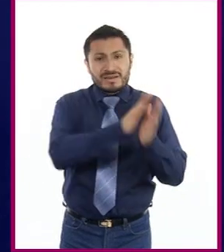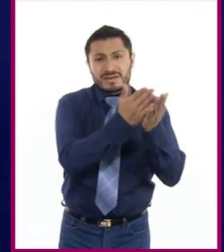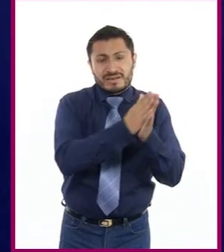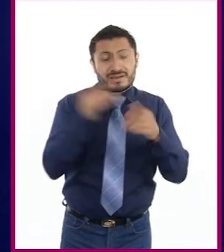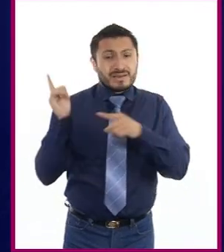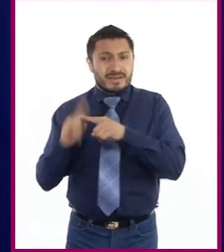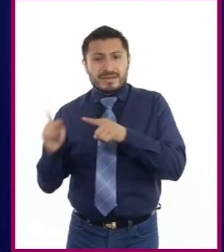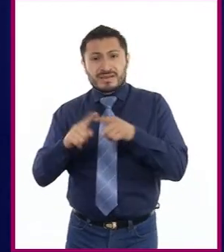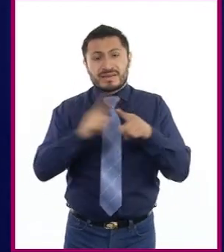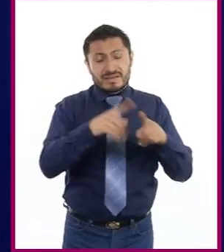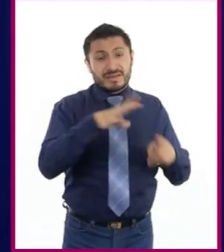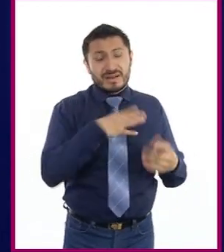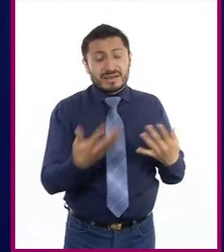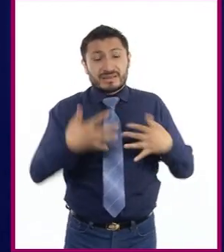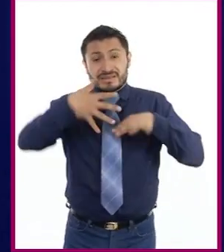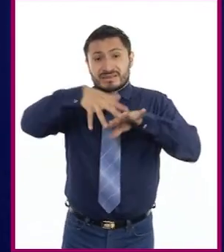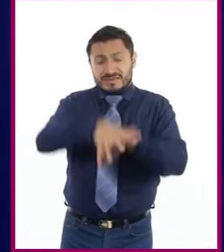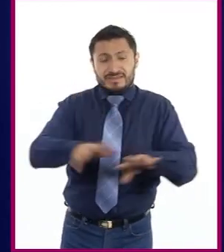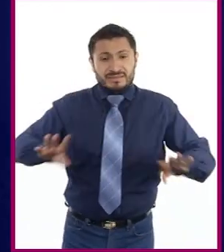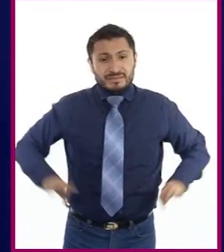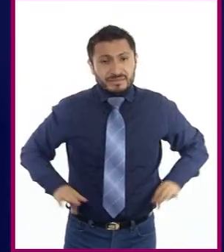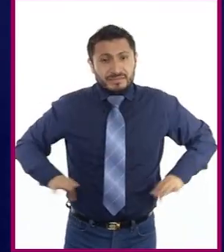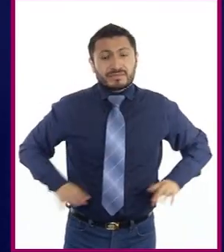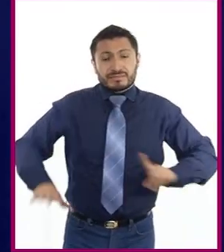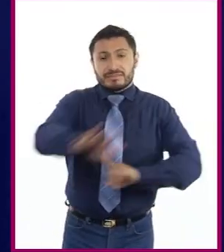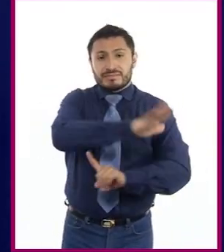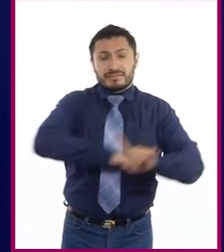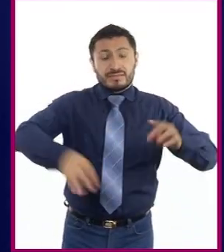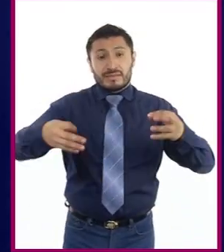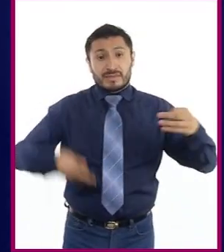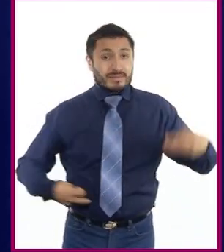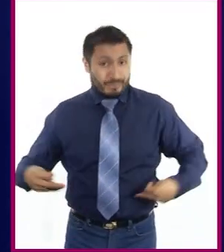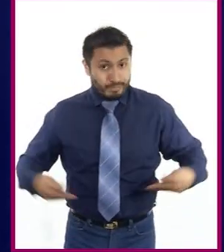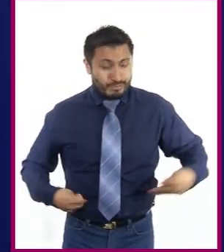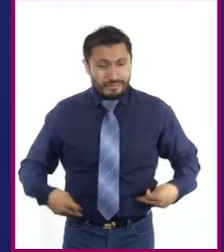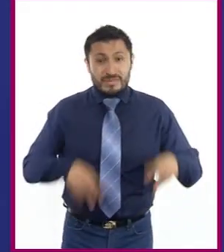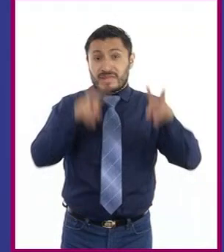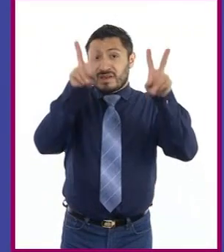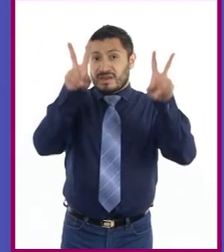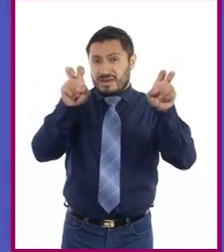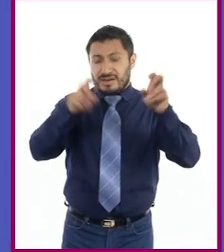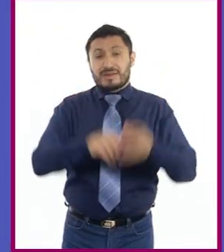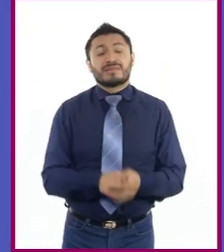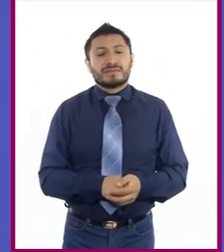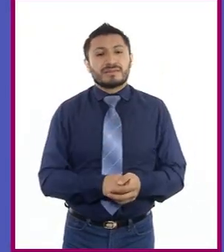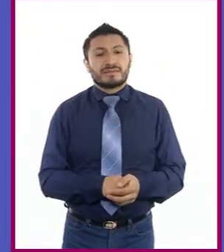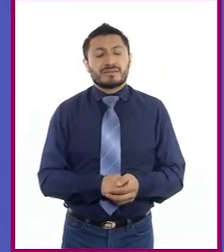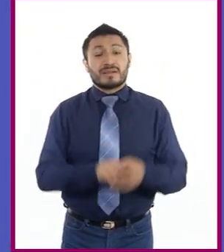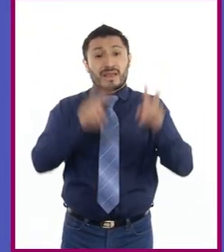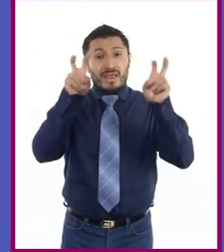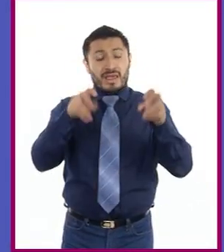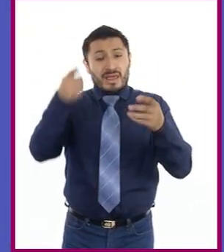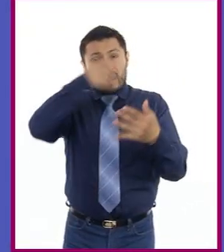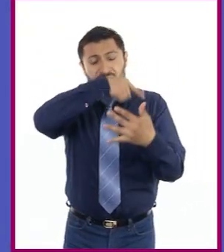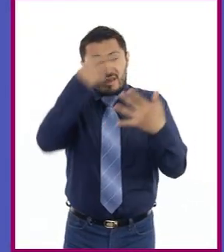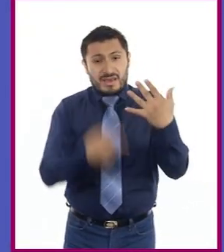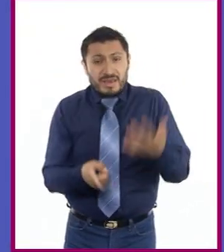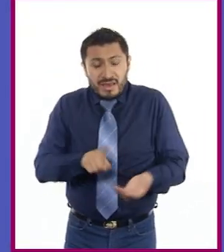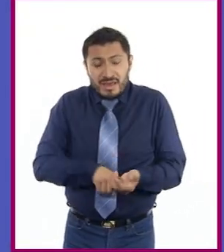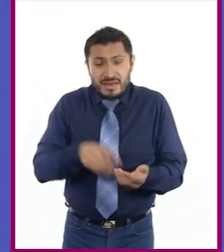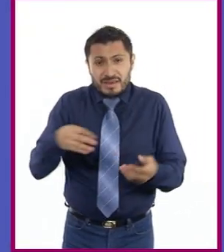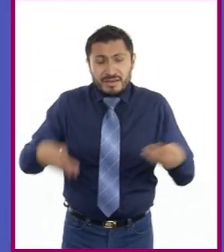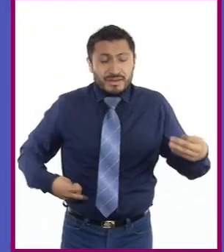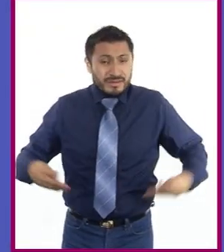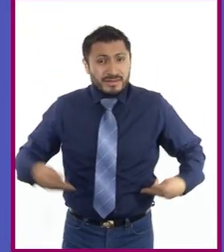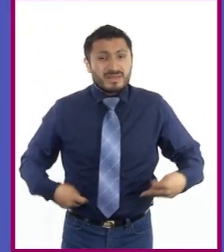obras integra como elemento el contexto del teatro. ¿Temas? Los temas recurrentes en las obras de teatro son